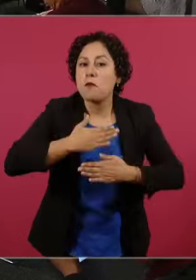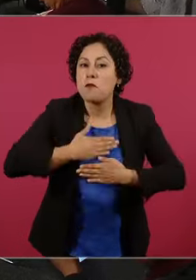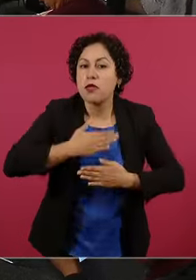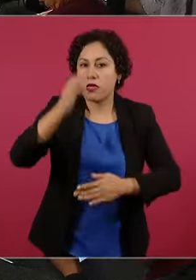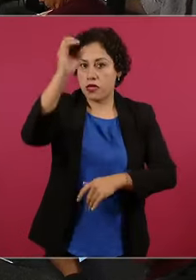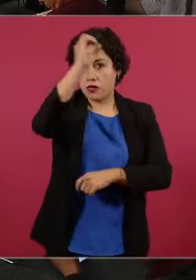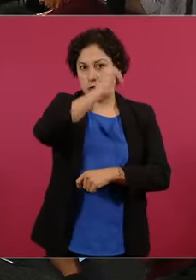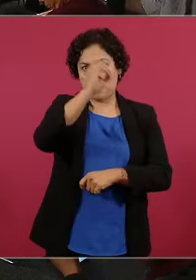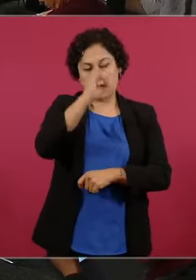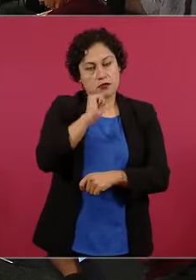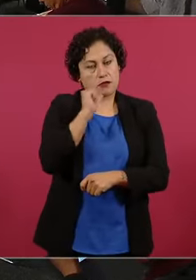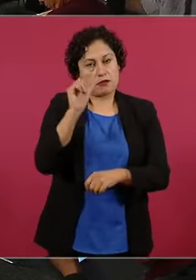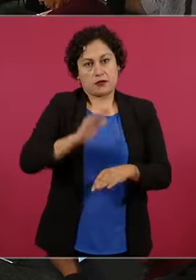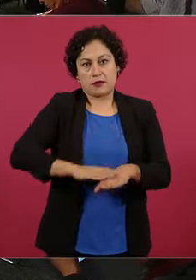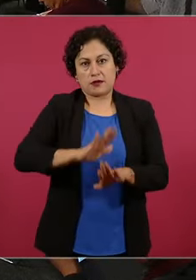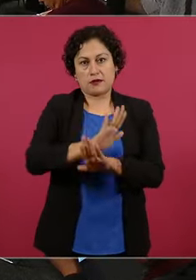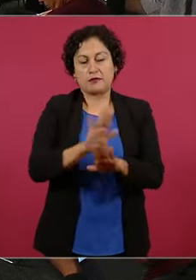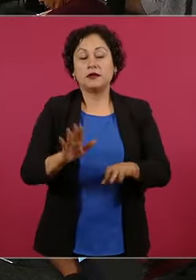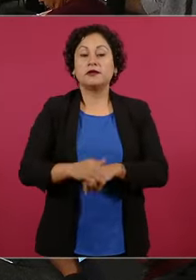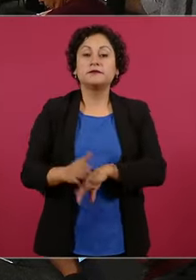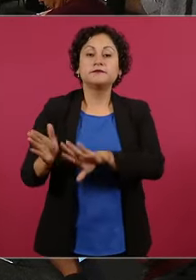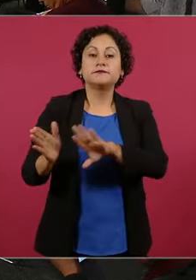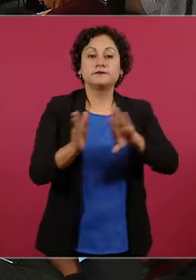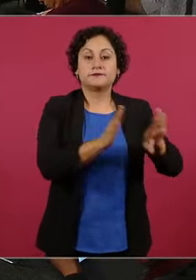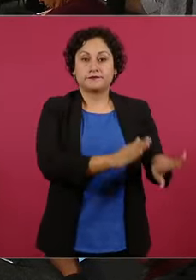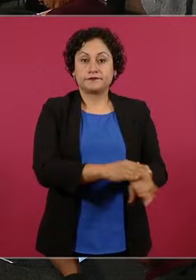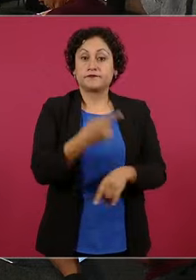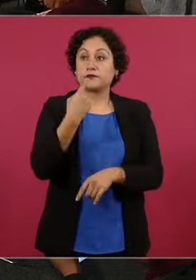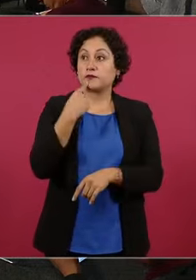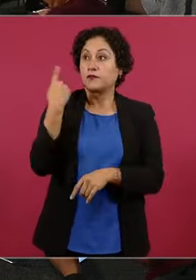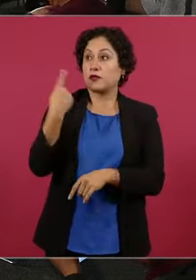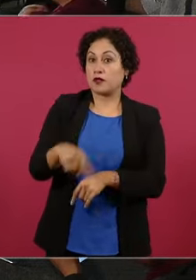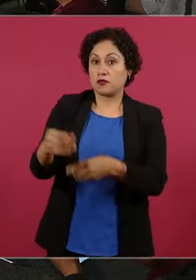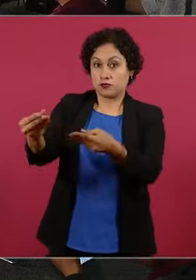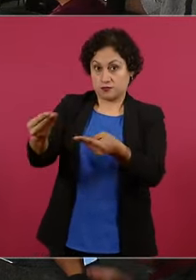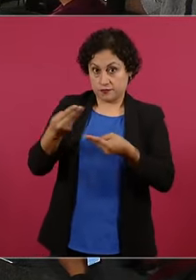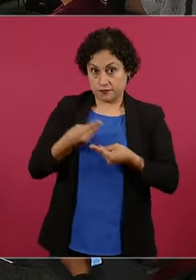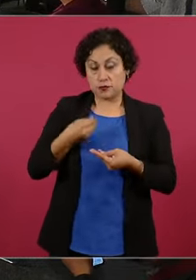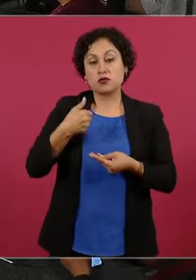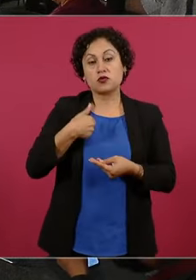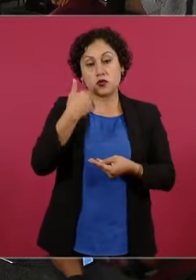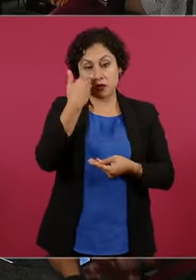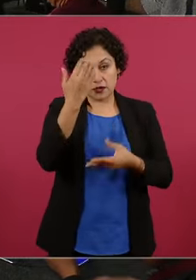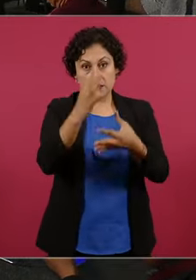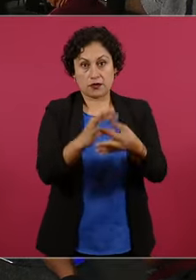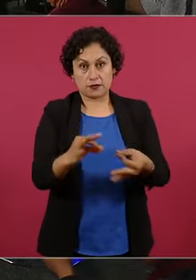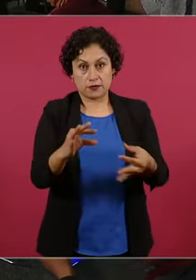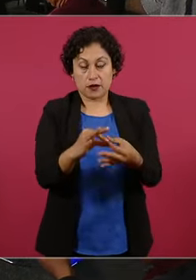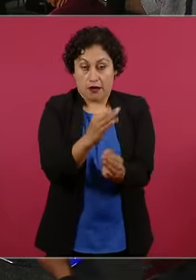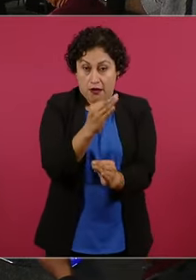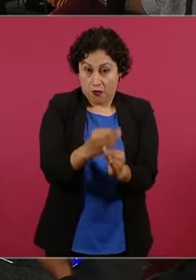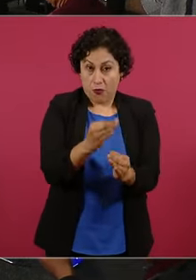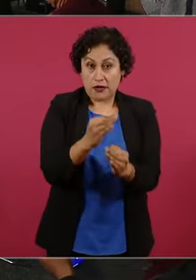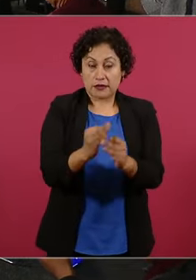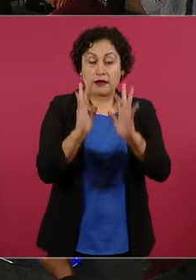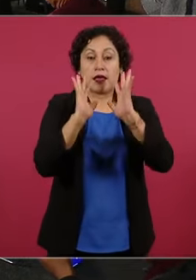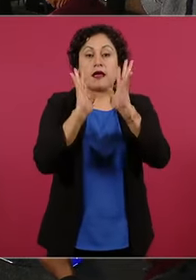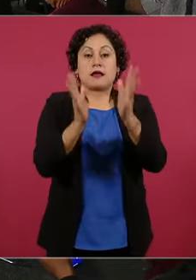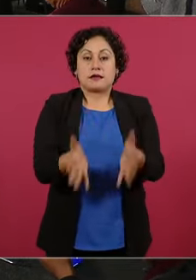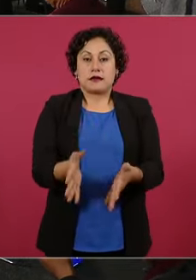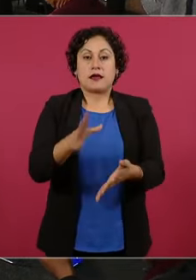la denuncia que nos hacen llegar, pues es importante compartirle que en estos momentos se tiene el dato que al menos